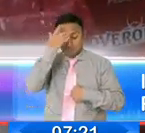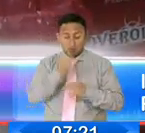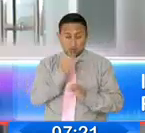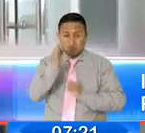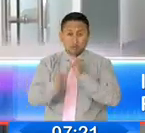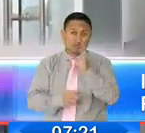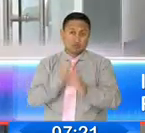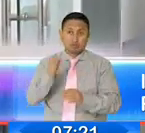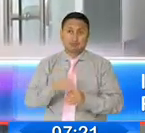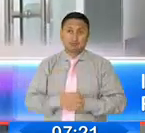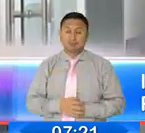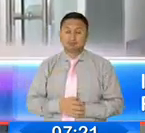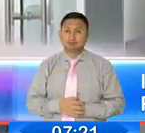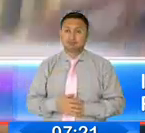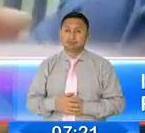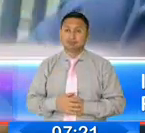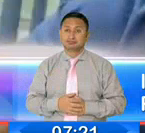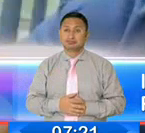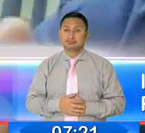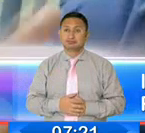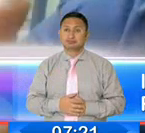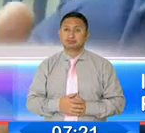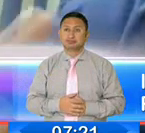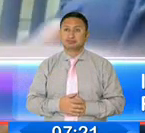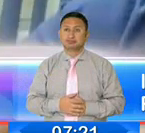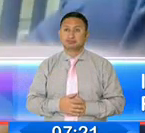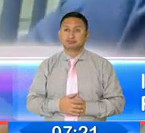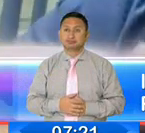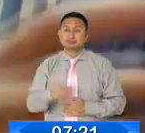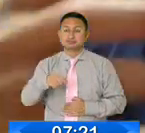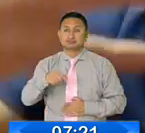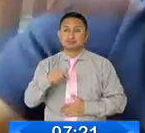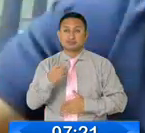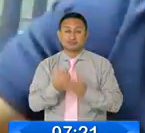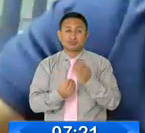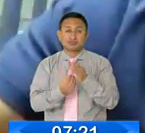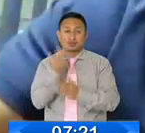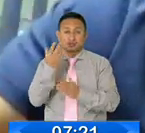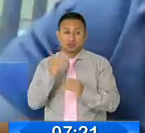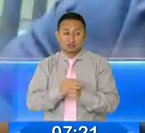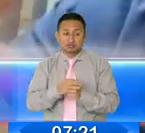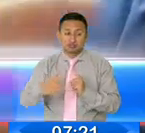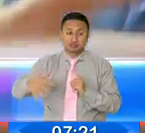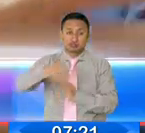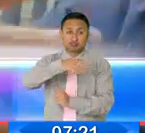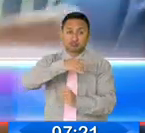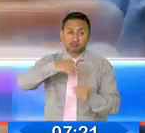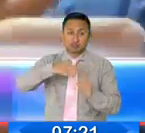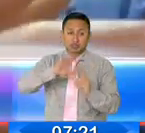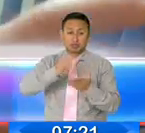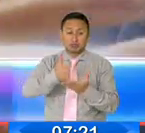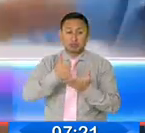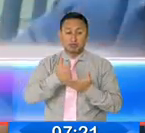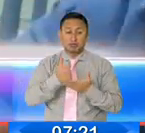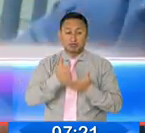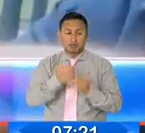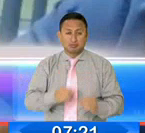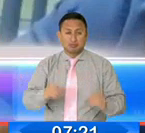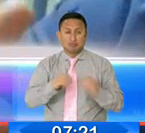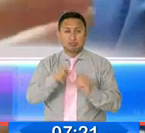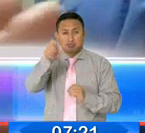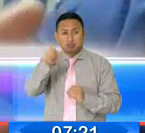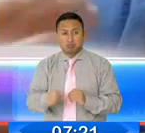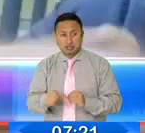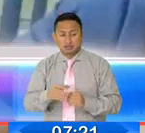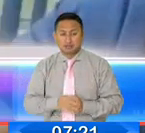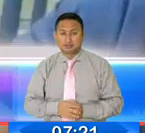la pandemia. Todo esto va a crear un entorno que va a beneficiar mucho más al paciente de lo que se ha estado